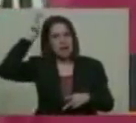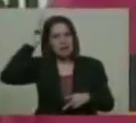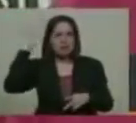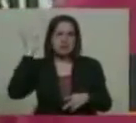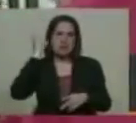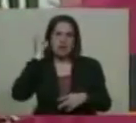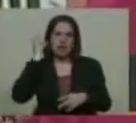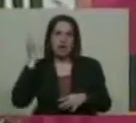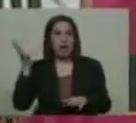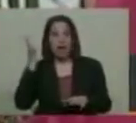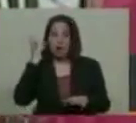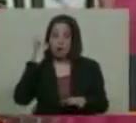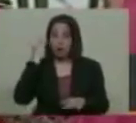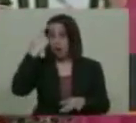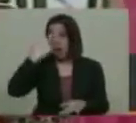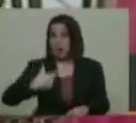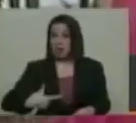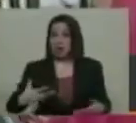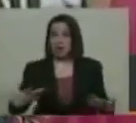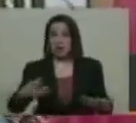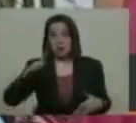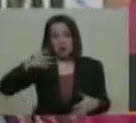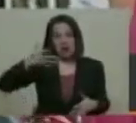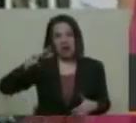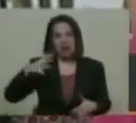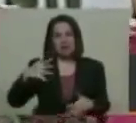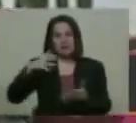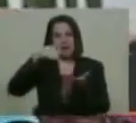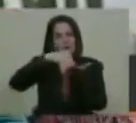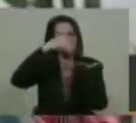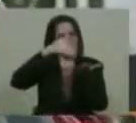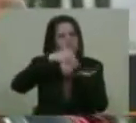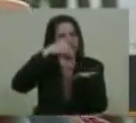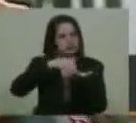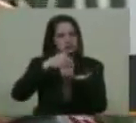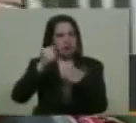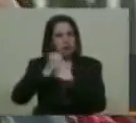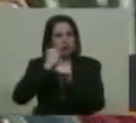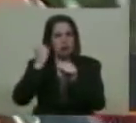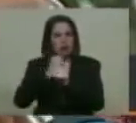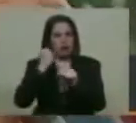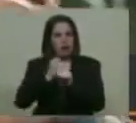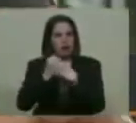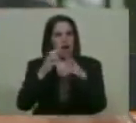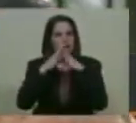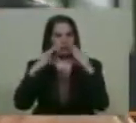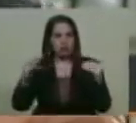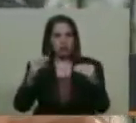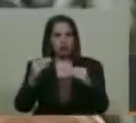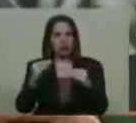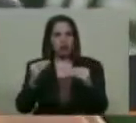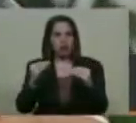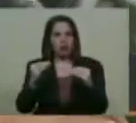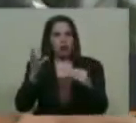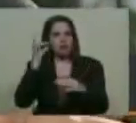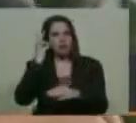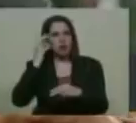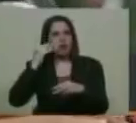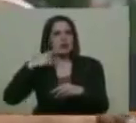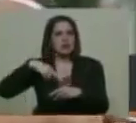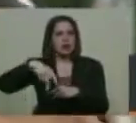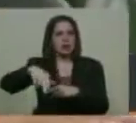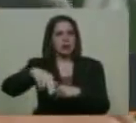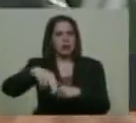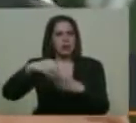a las mujeres, usted se parece a los obreros, usted se parece al hombre de a pie, a la mujer de a pie. Usted,